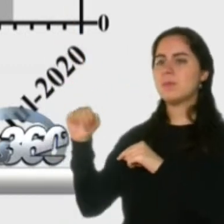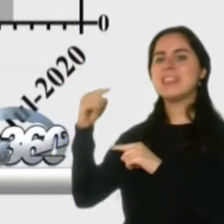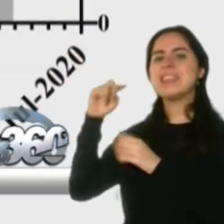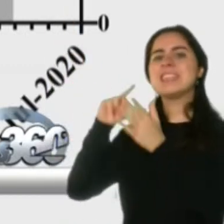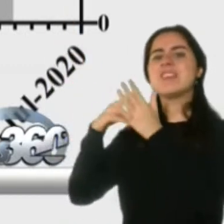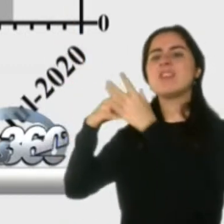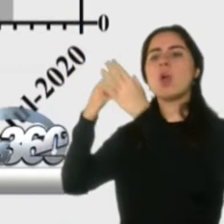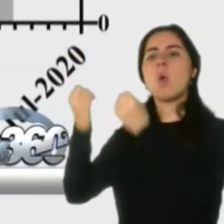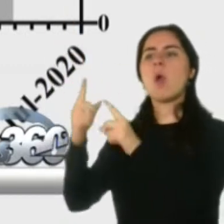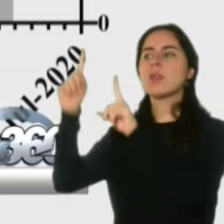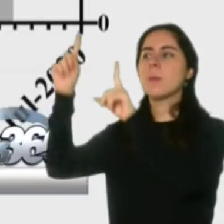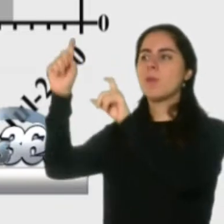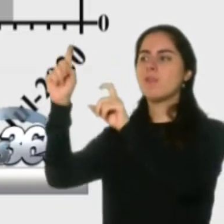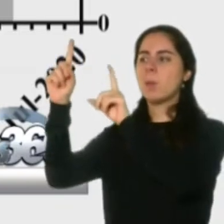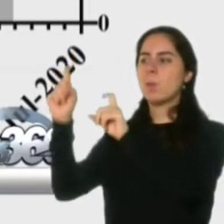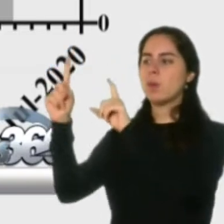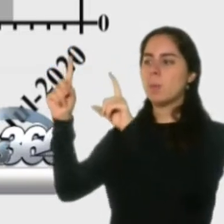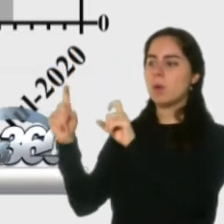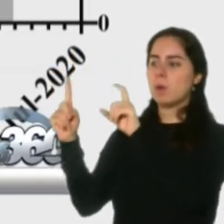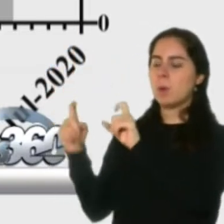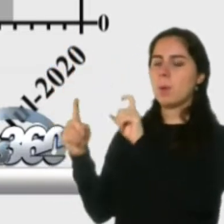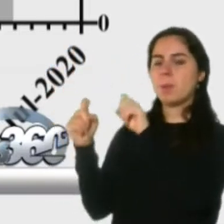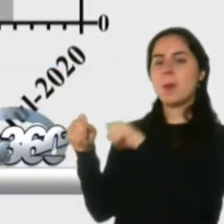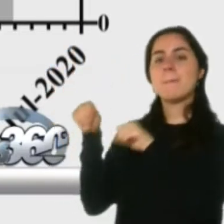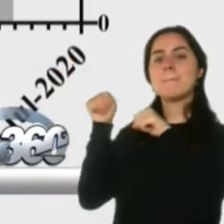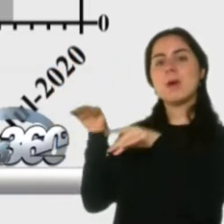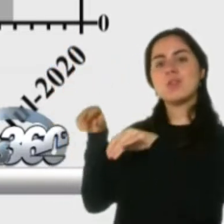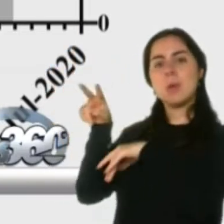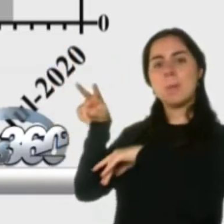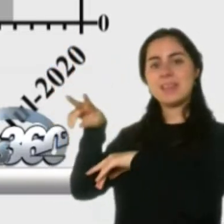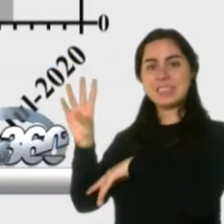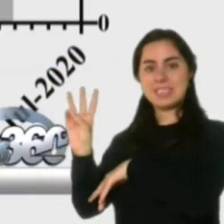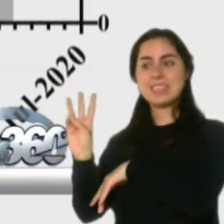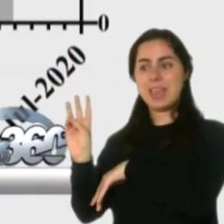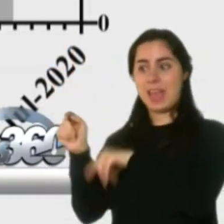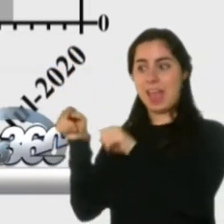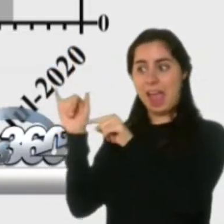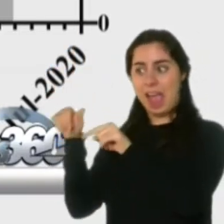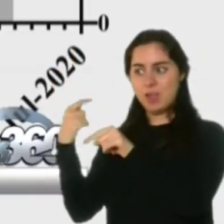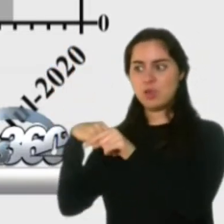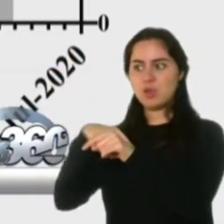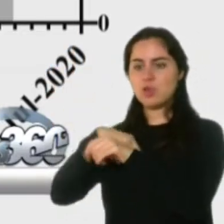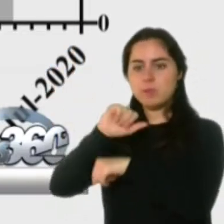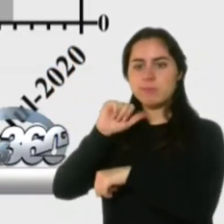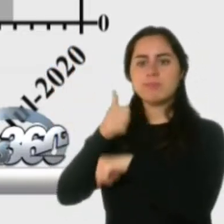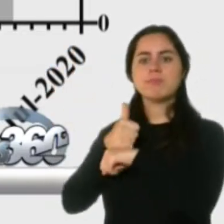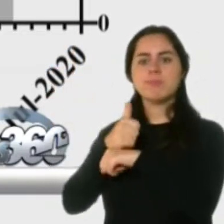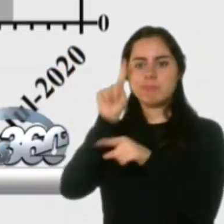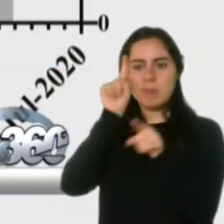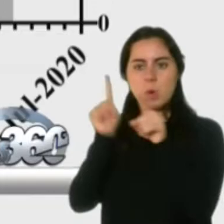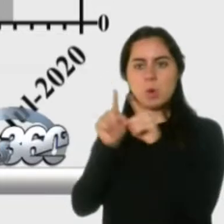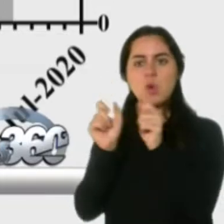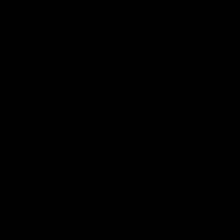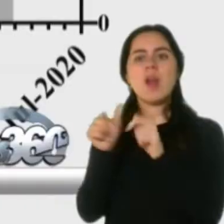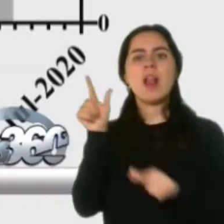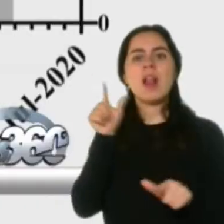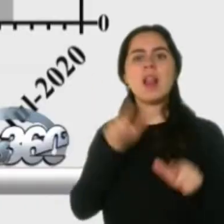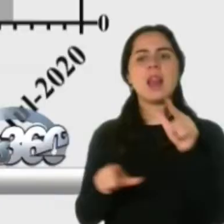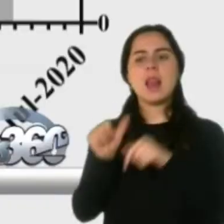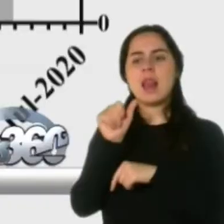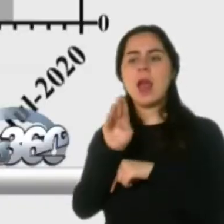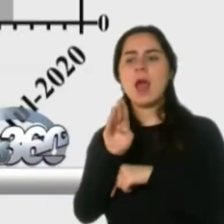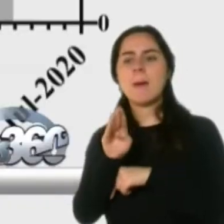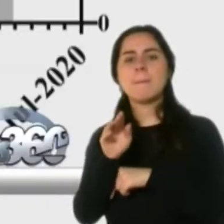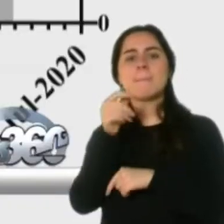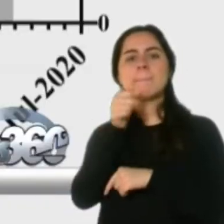el 26 de marzo, nosotros creamos un consorcio con los laboratorios clínicos de referencia privado en